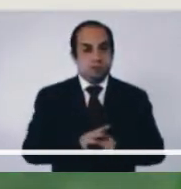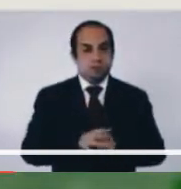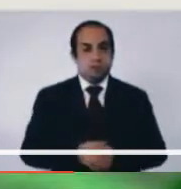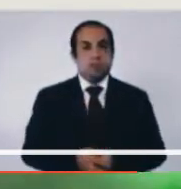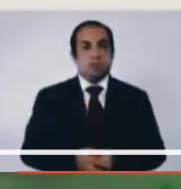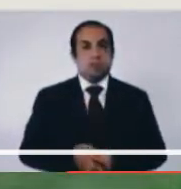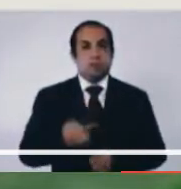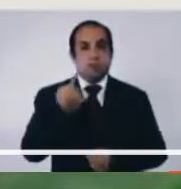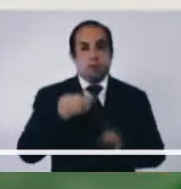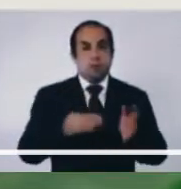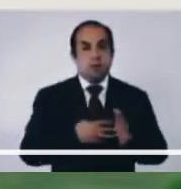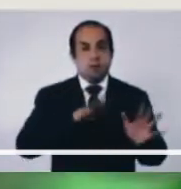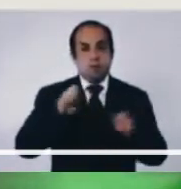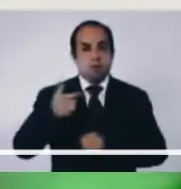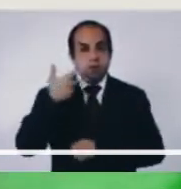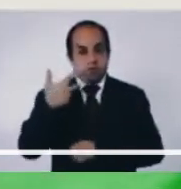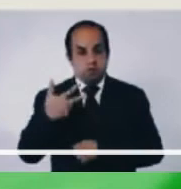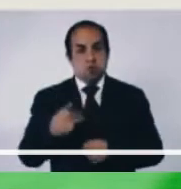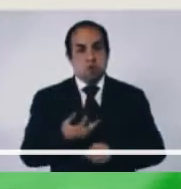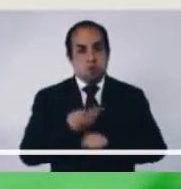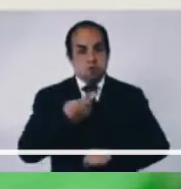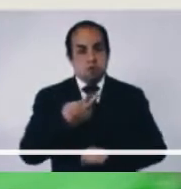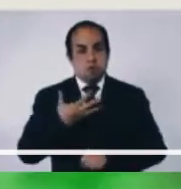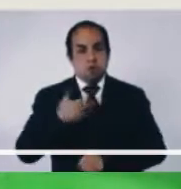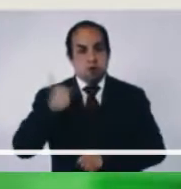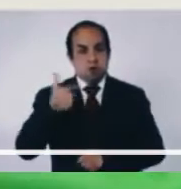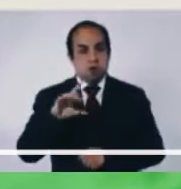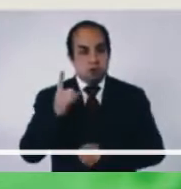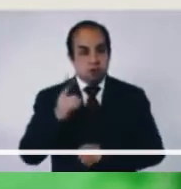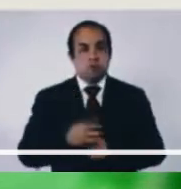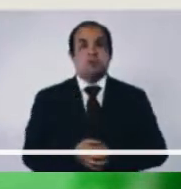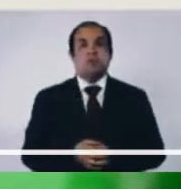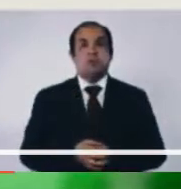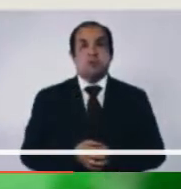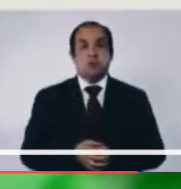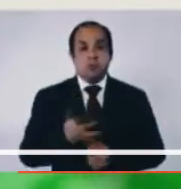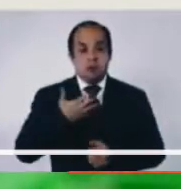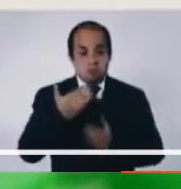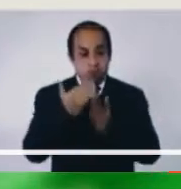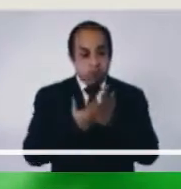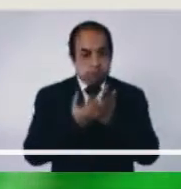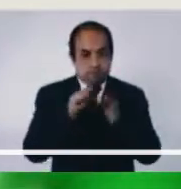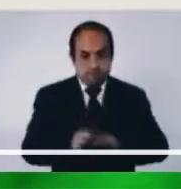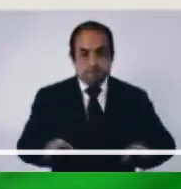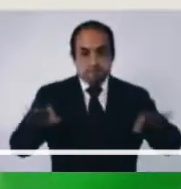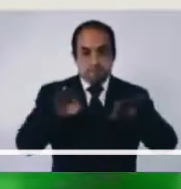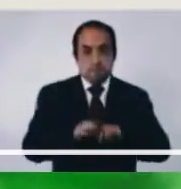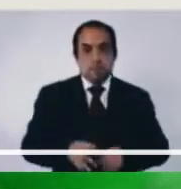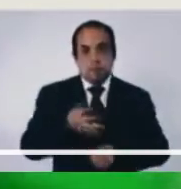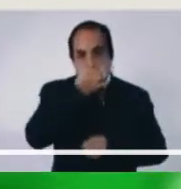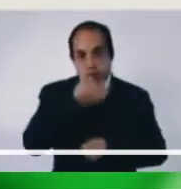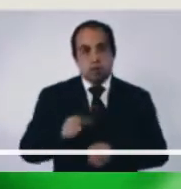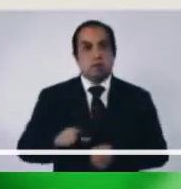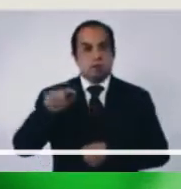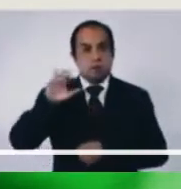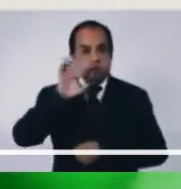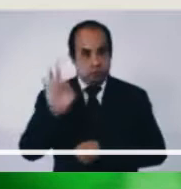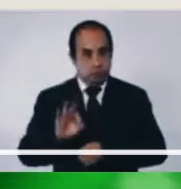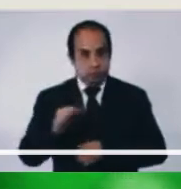6.908 llegó a ser el máximo por ahí del 12 de diciembre. Entonces, una reducción muy importante, de cerca del 70%.